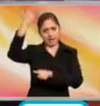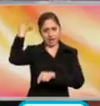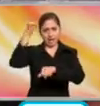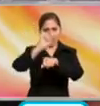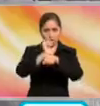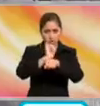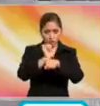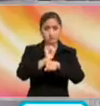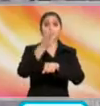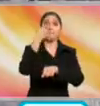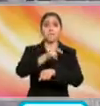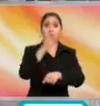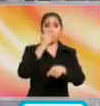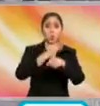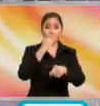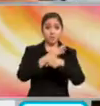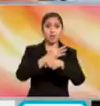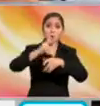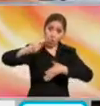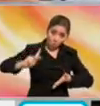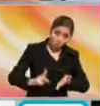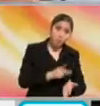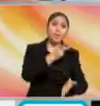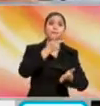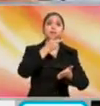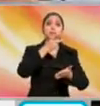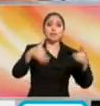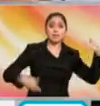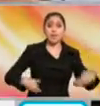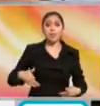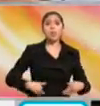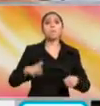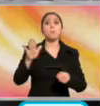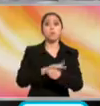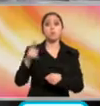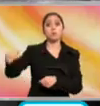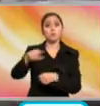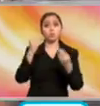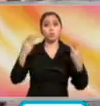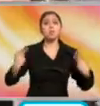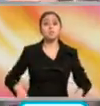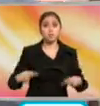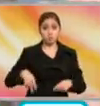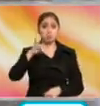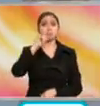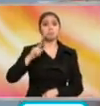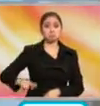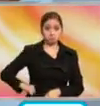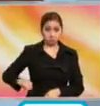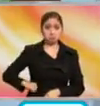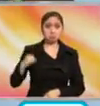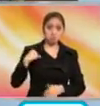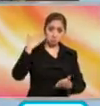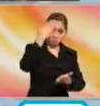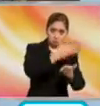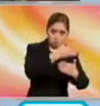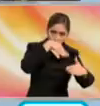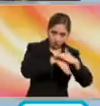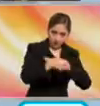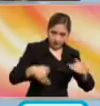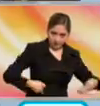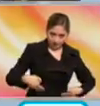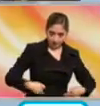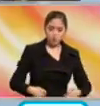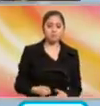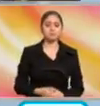y que regresan por el éxito que han tenido, ¿no? Así es, sí. Creo que hay gente que merece verla